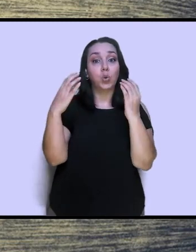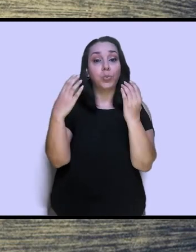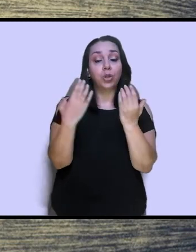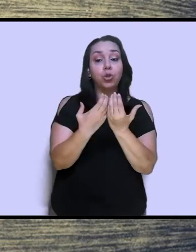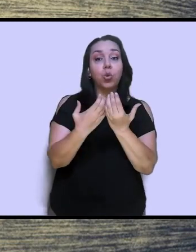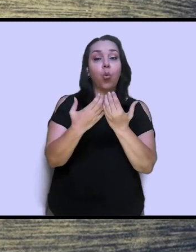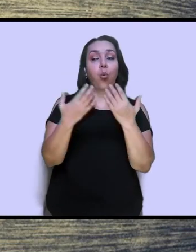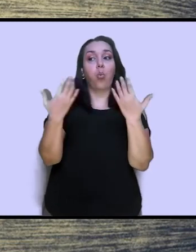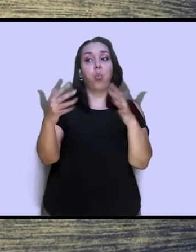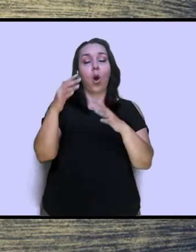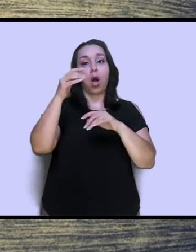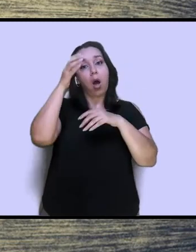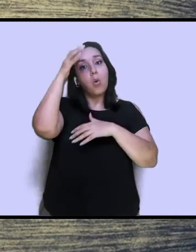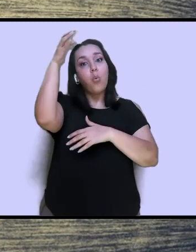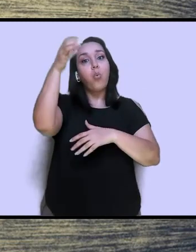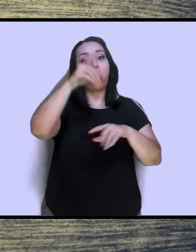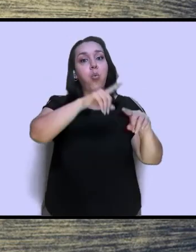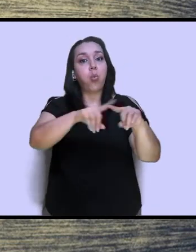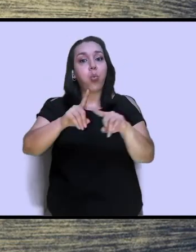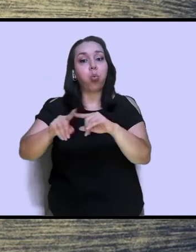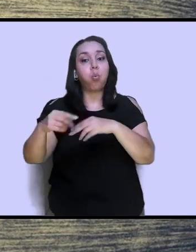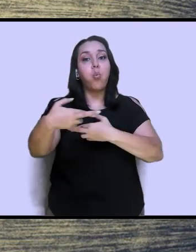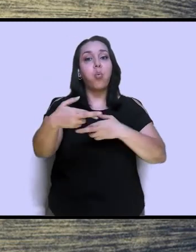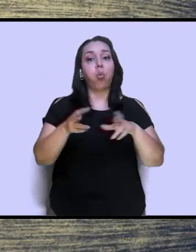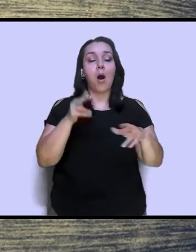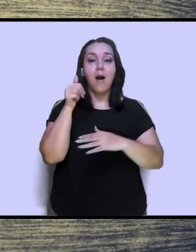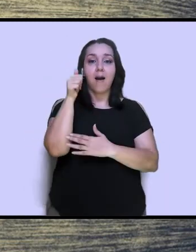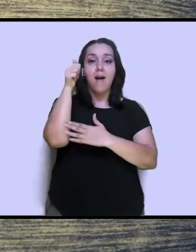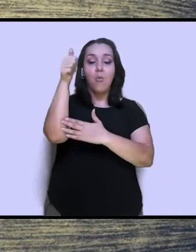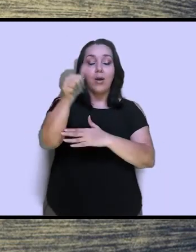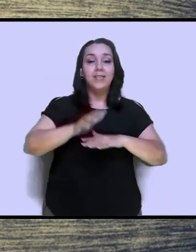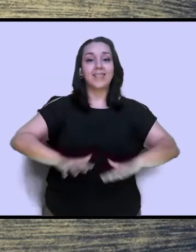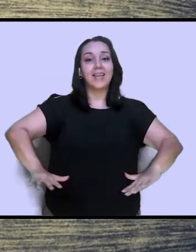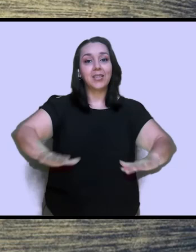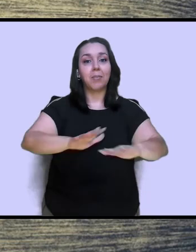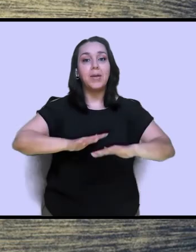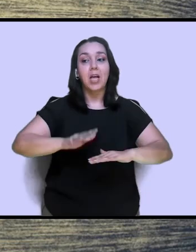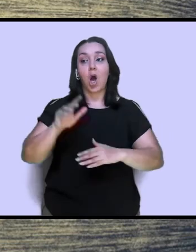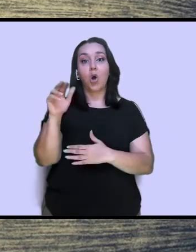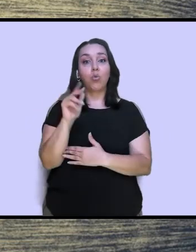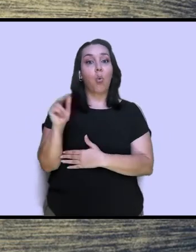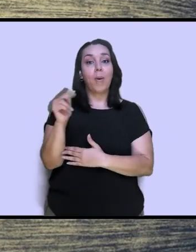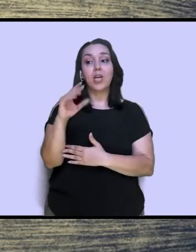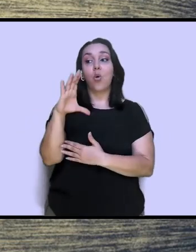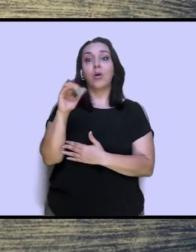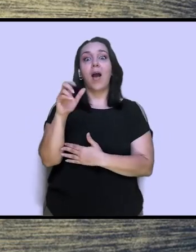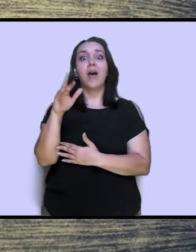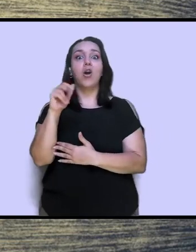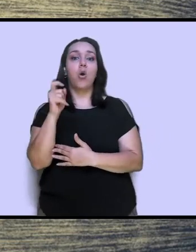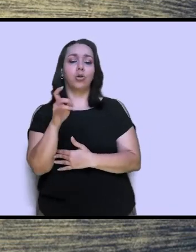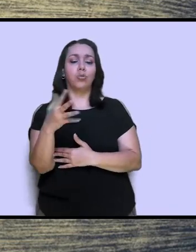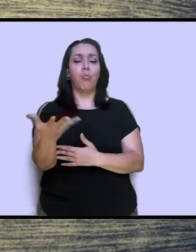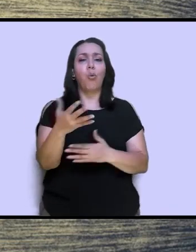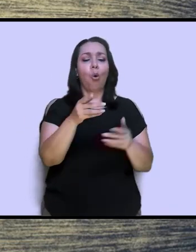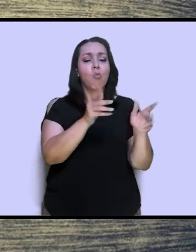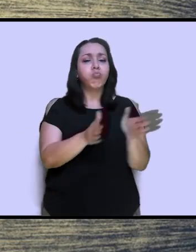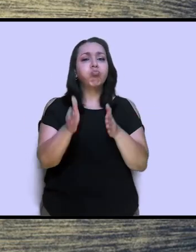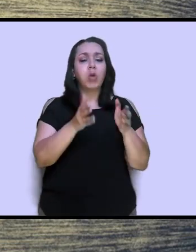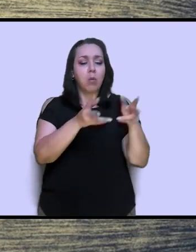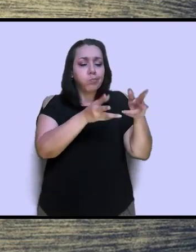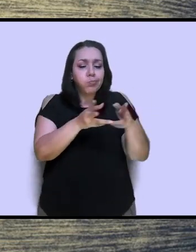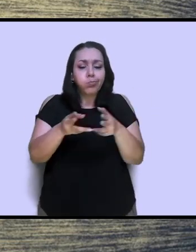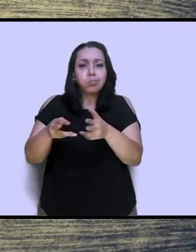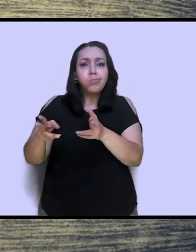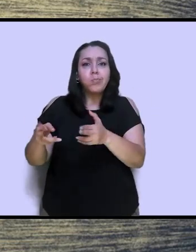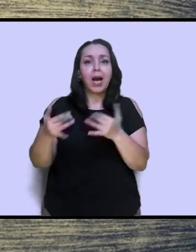de Interculturalidad de la DREA por propiciar estos espacios, al compañero Carlos Barrantes por la edición de esta producción y